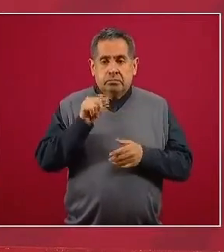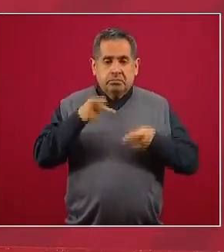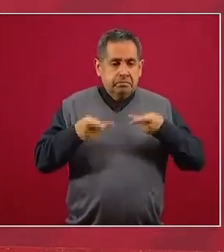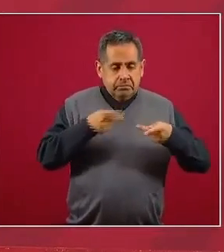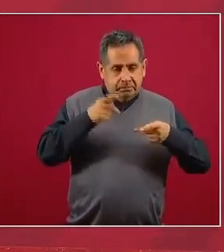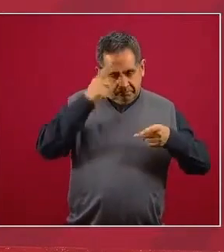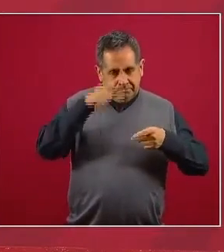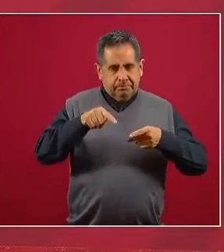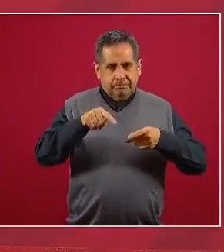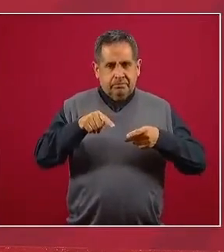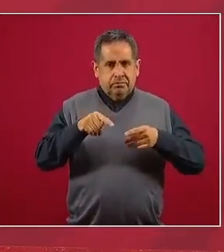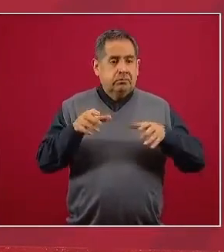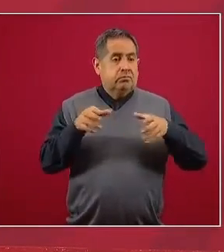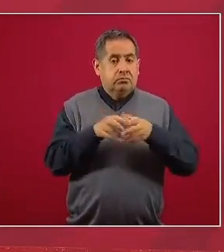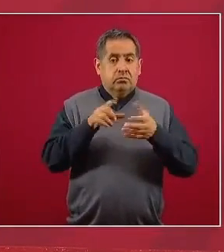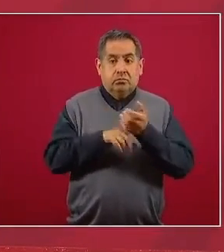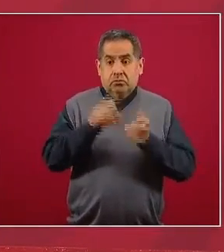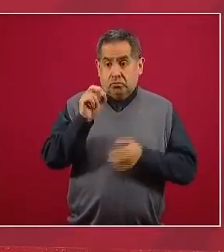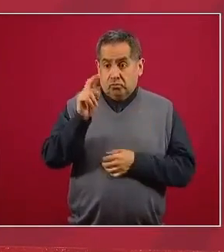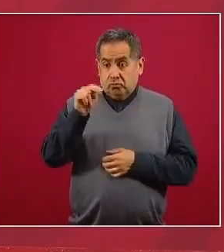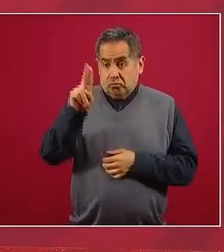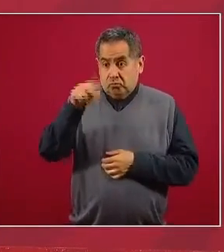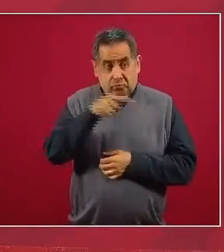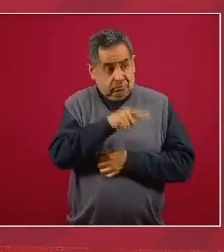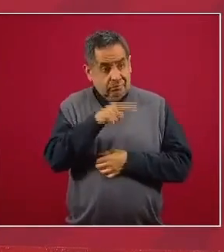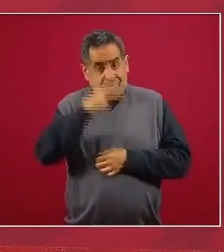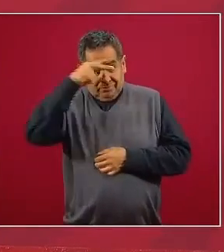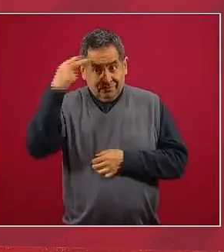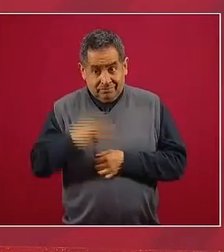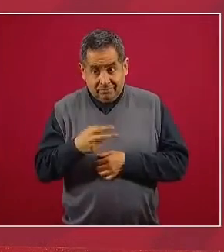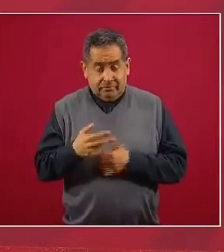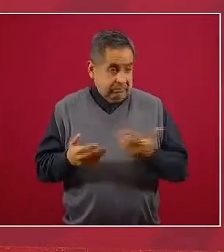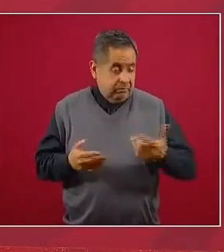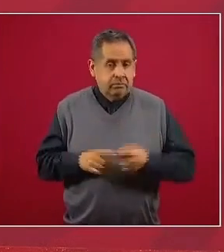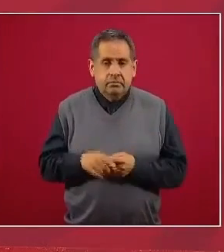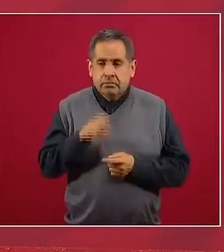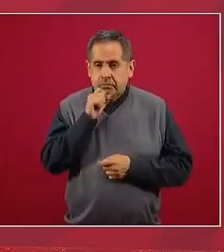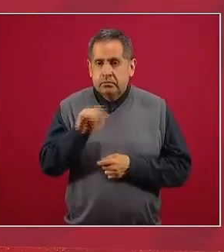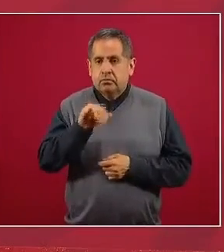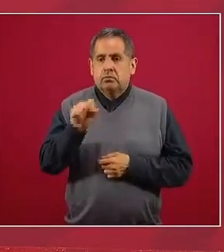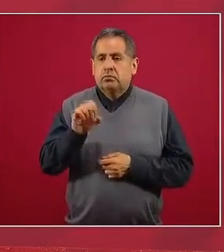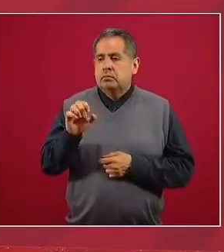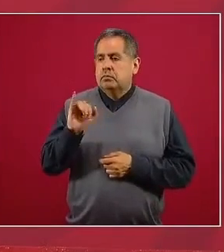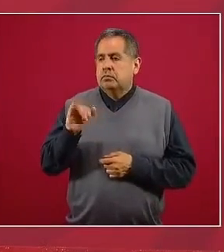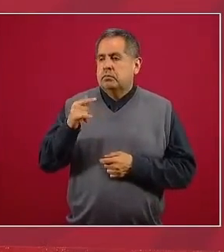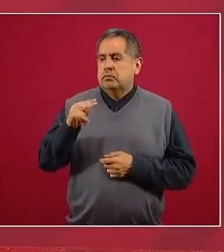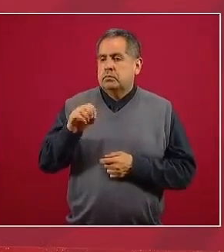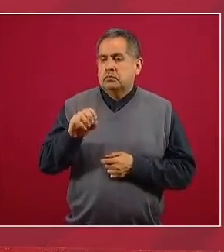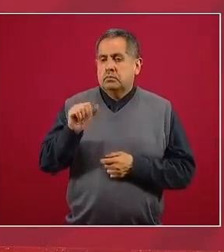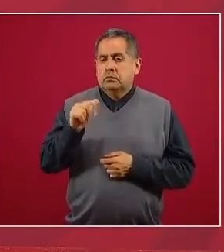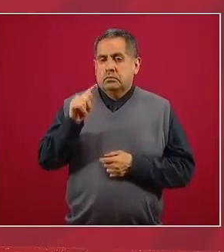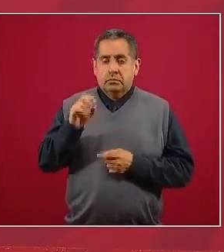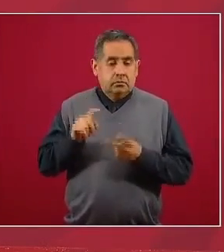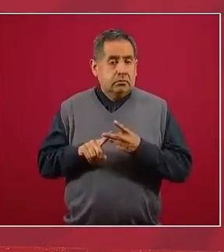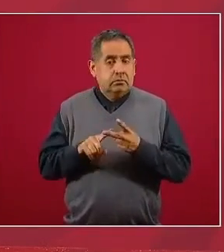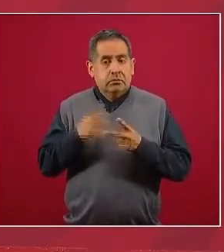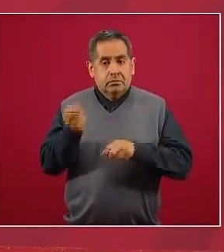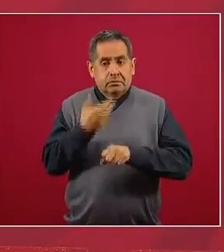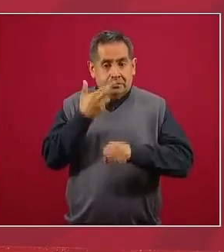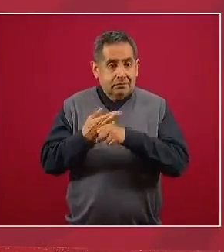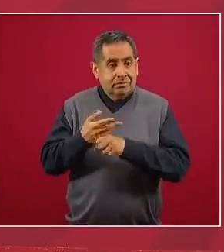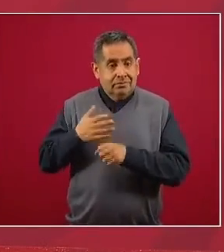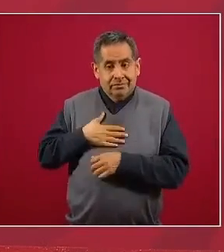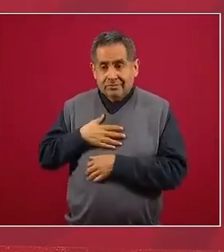de Inmunizaciones de la Organización Mundial de la Salud. Está también el doctor José Ignacio Santos, nuestro secretario del Consejo